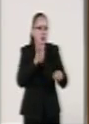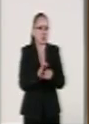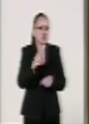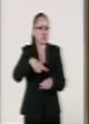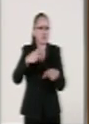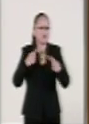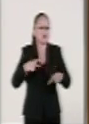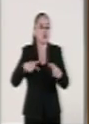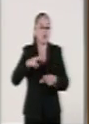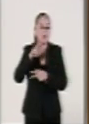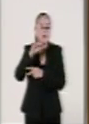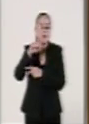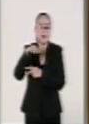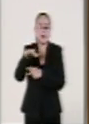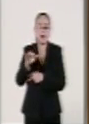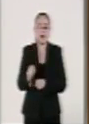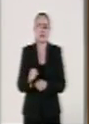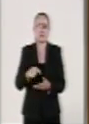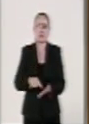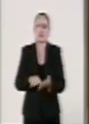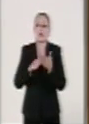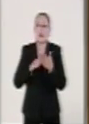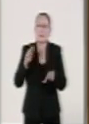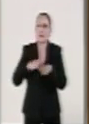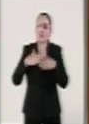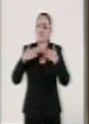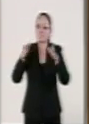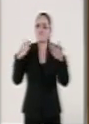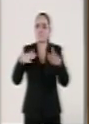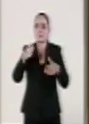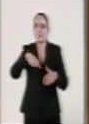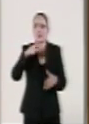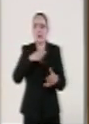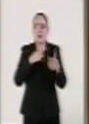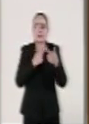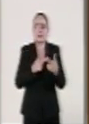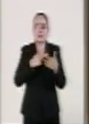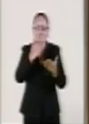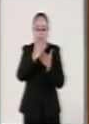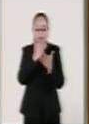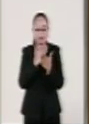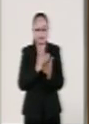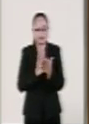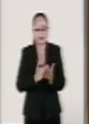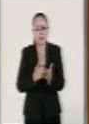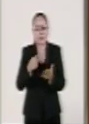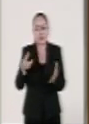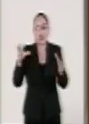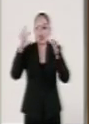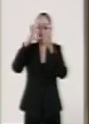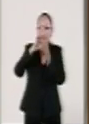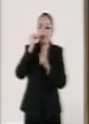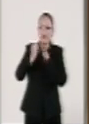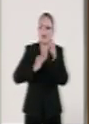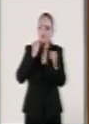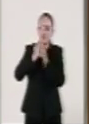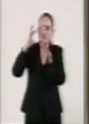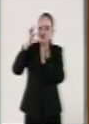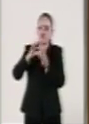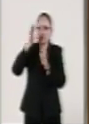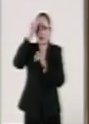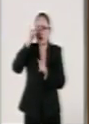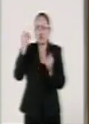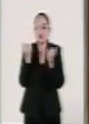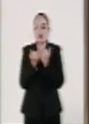sobre todo por la amplia y vigorosa riqueza de la normativa de fuente internacional, tanto de